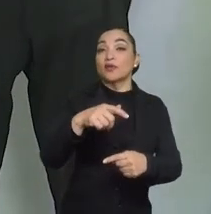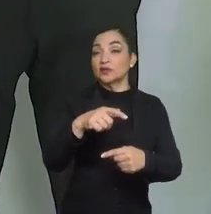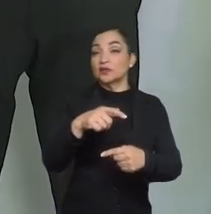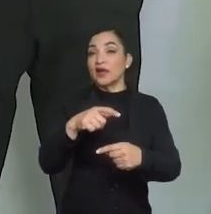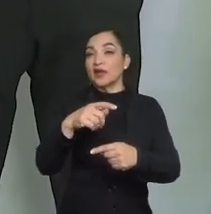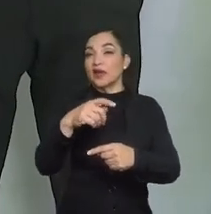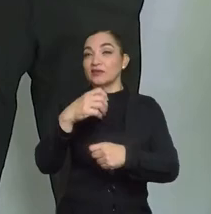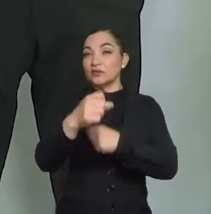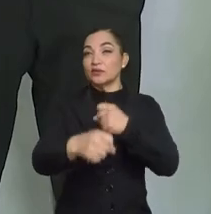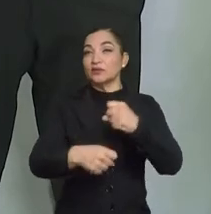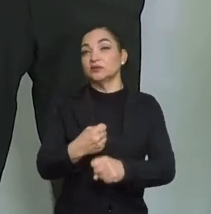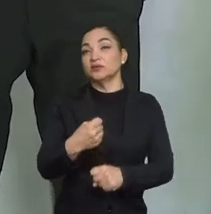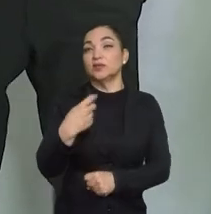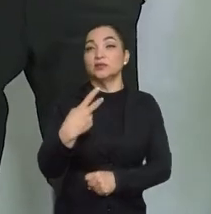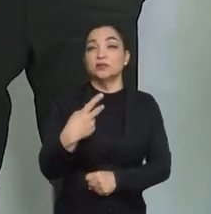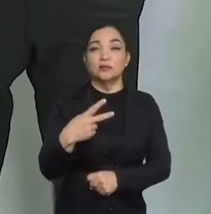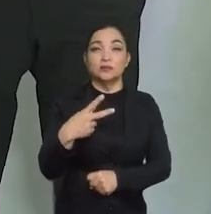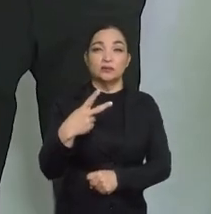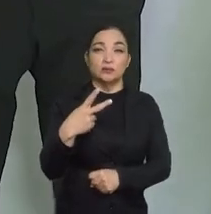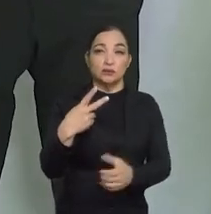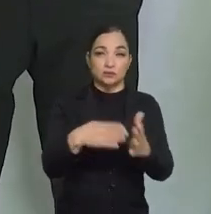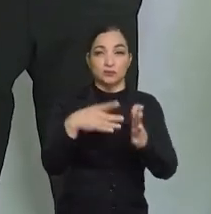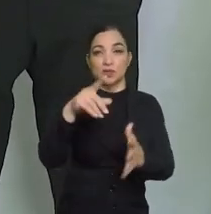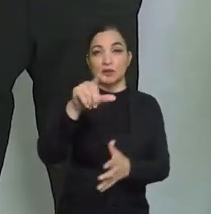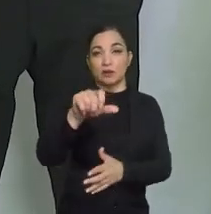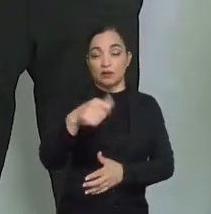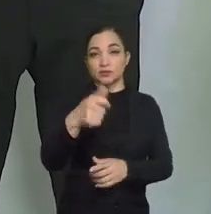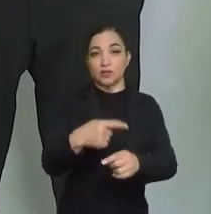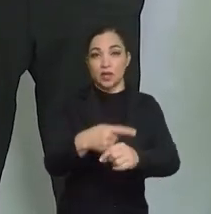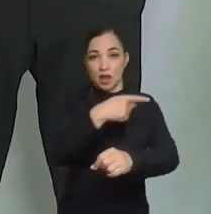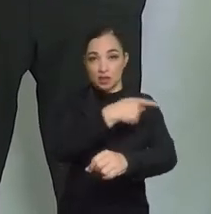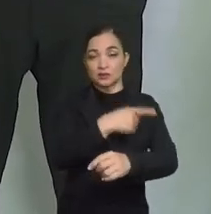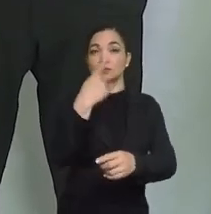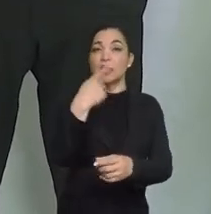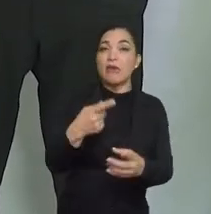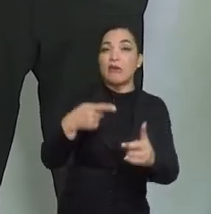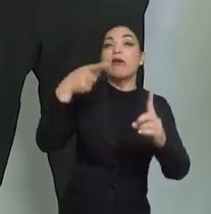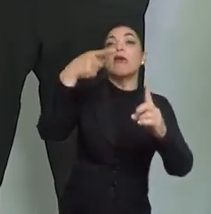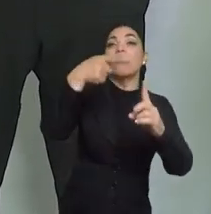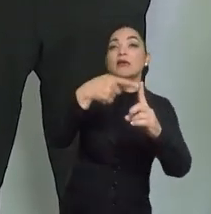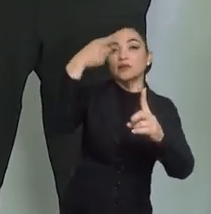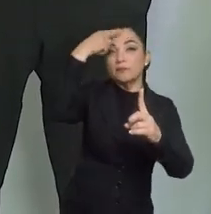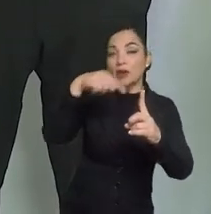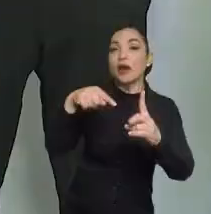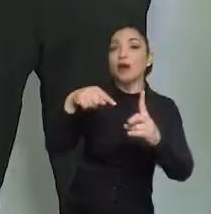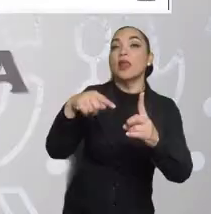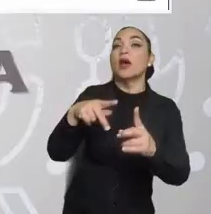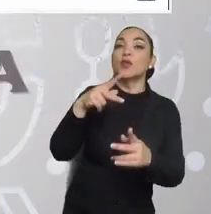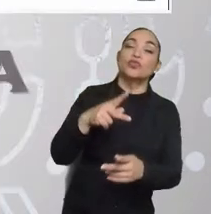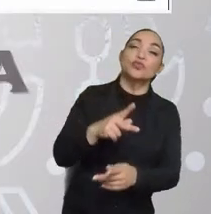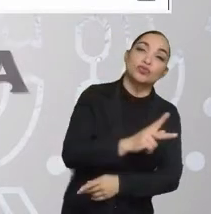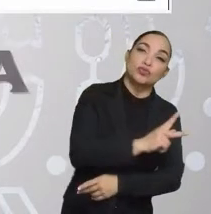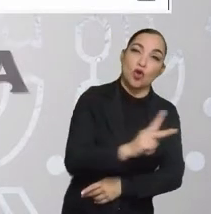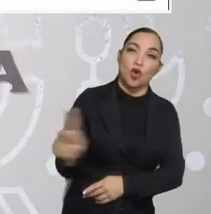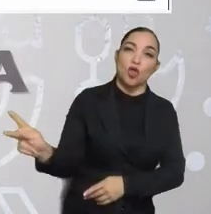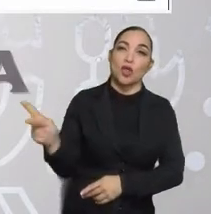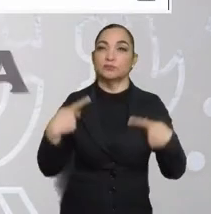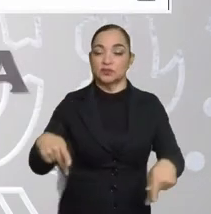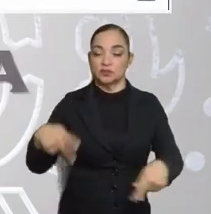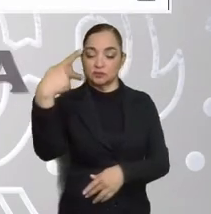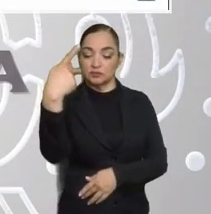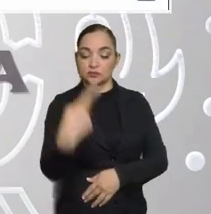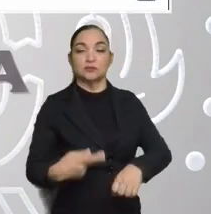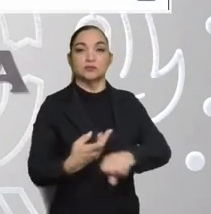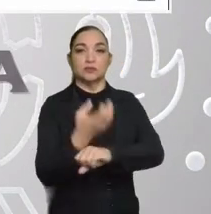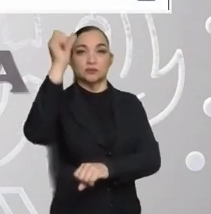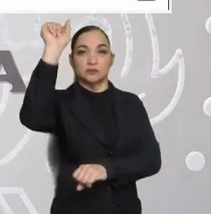de 2011 y anteriores. Esto es pues para buscar que todos los sinaloenses nos actualicemos en los adeudos vehiculares